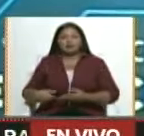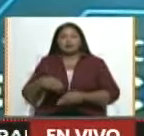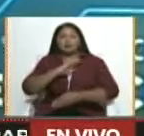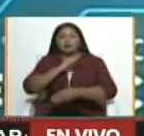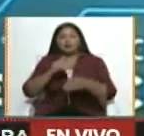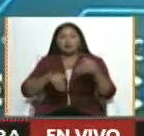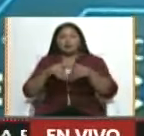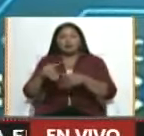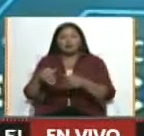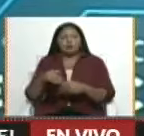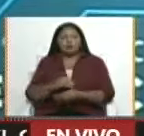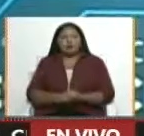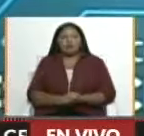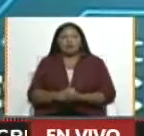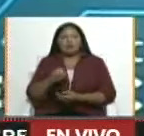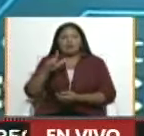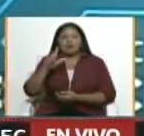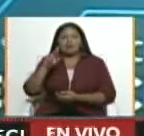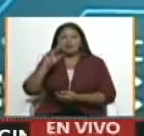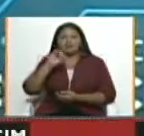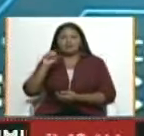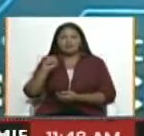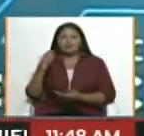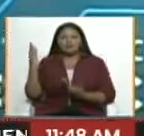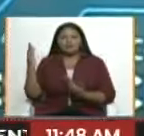Electoral, doctor Elvis Amoroso.